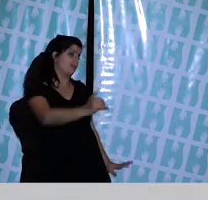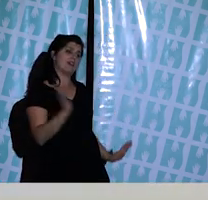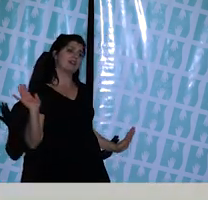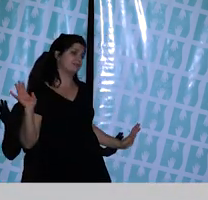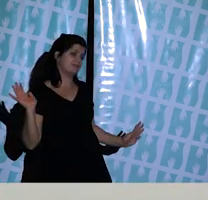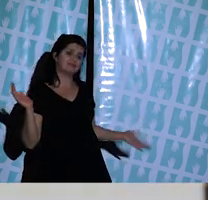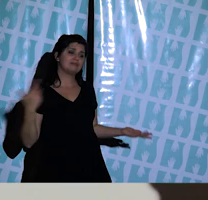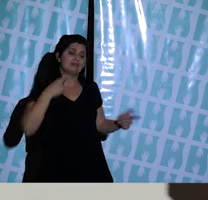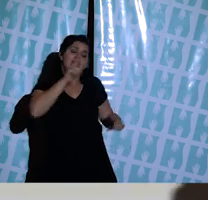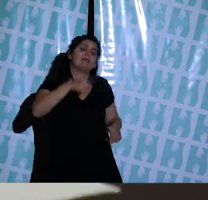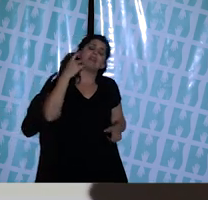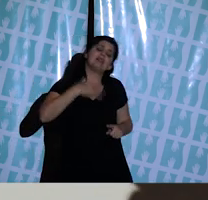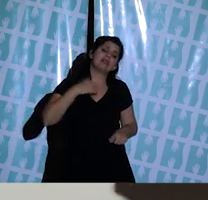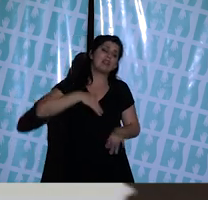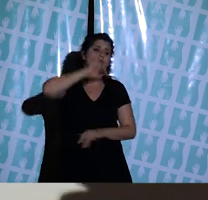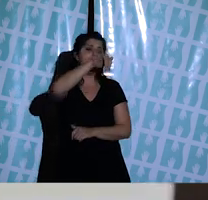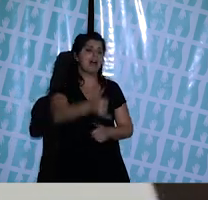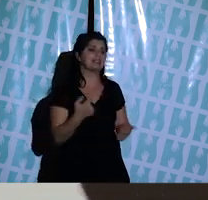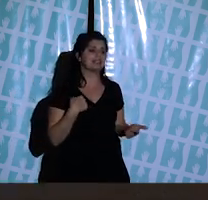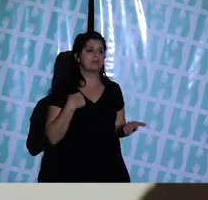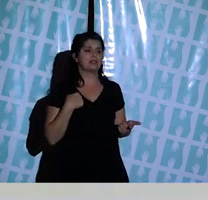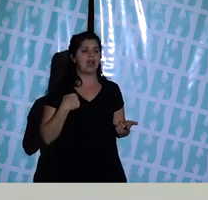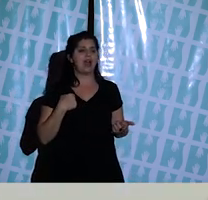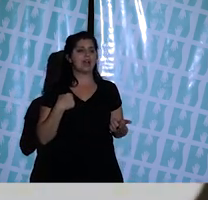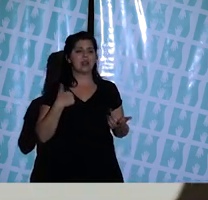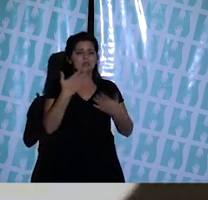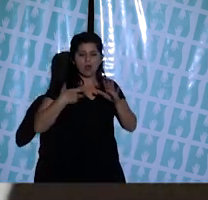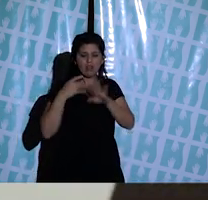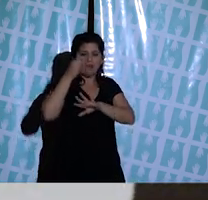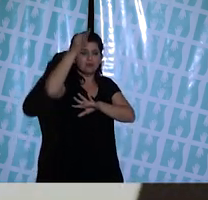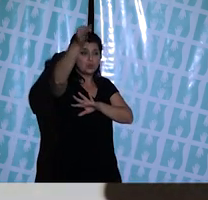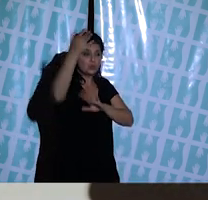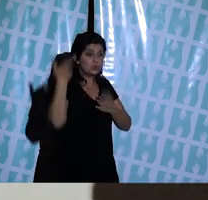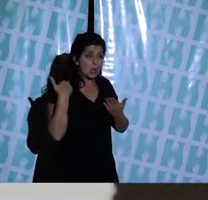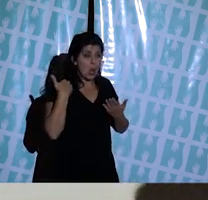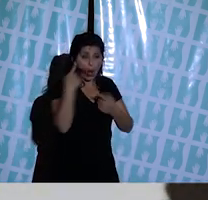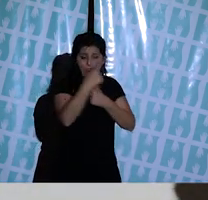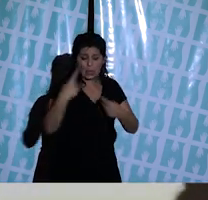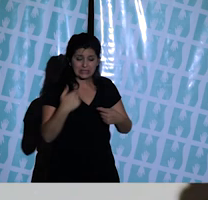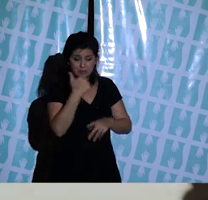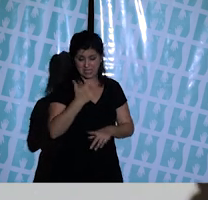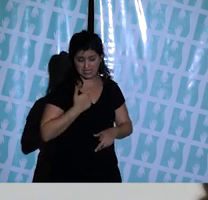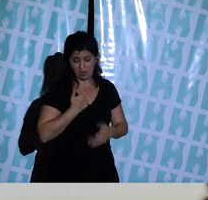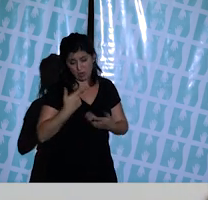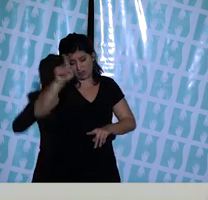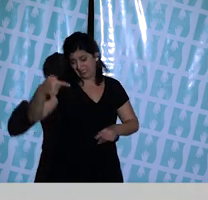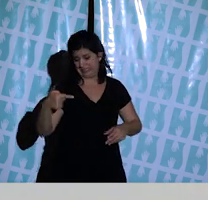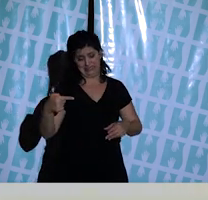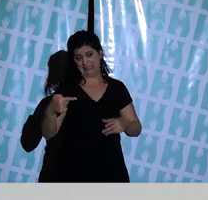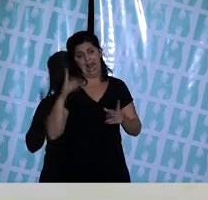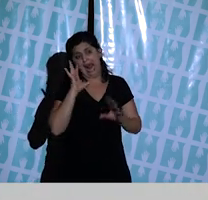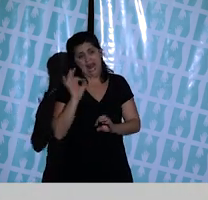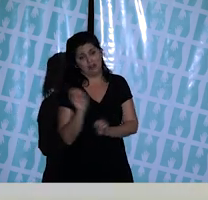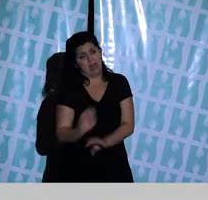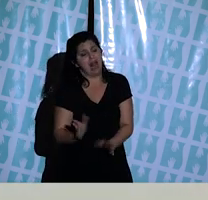También tendría que aceptar que me puede, que nos puede pasar en el futuro algo malo a mis hijos, ojalá no. Tengo un estilo de vida abierto,